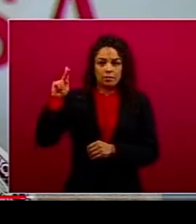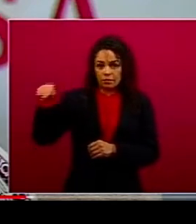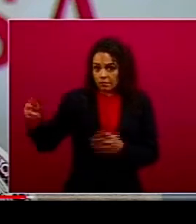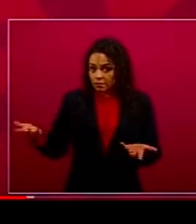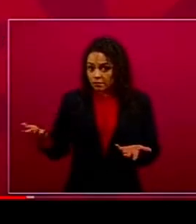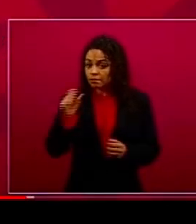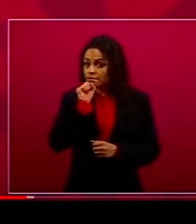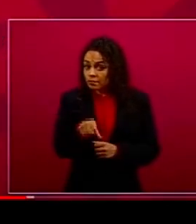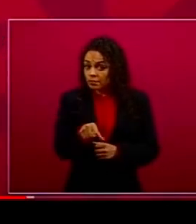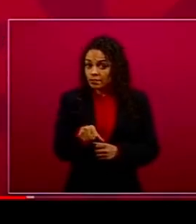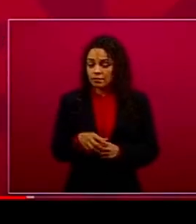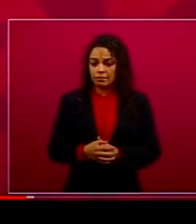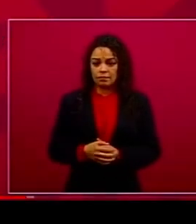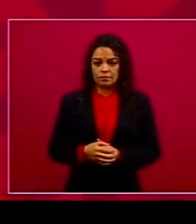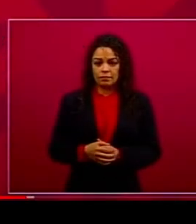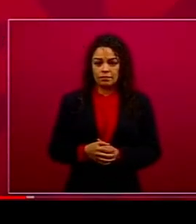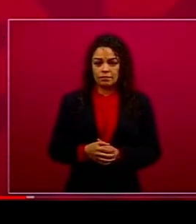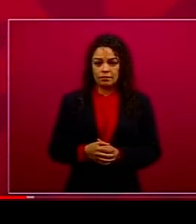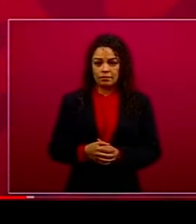¿Así fue con Zedillo?